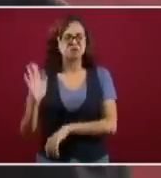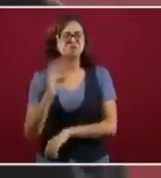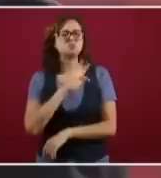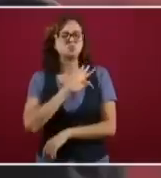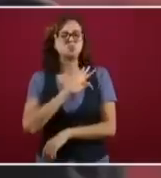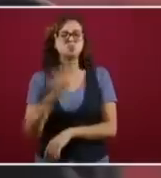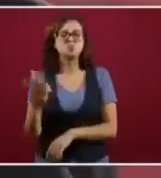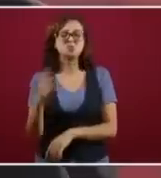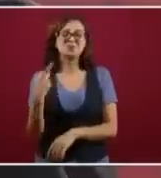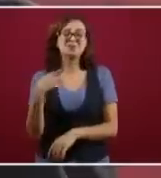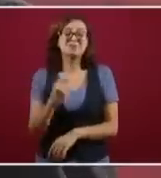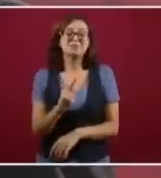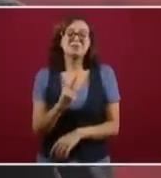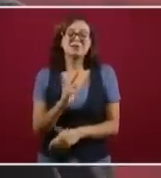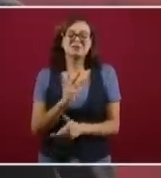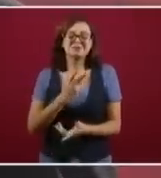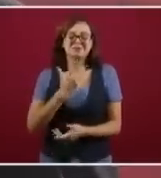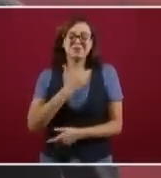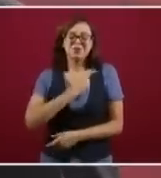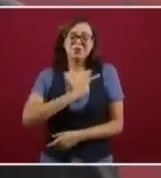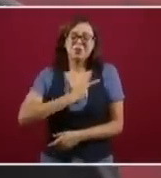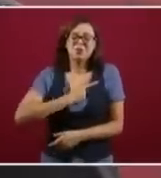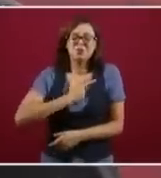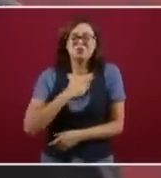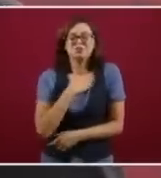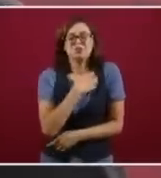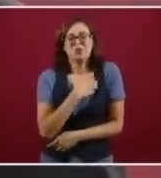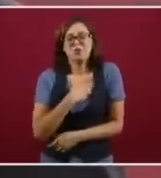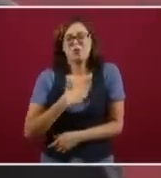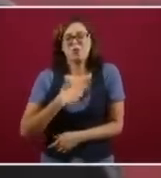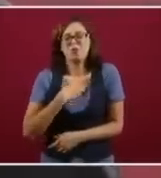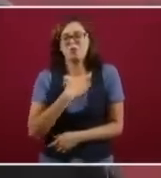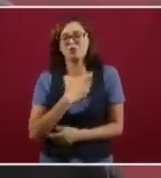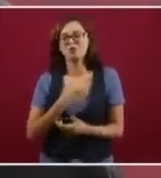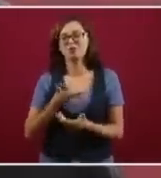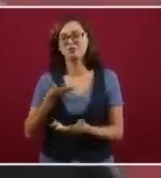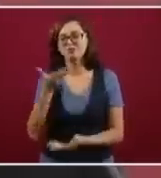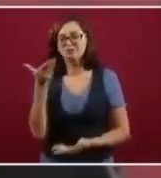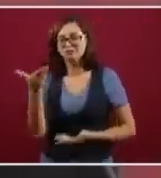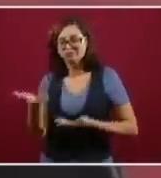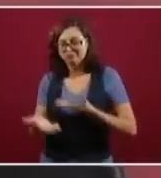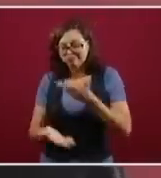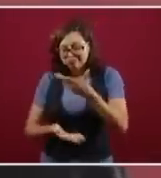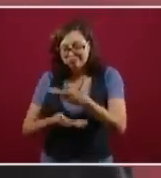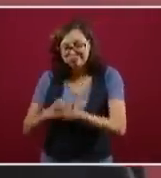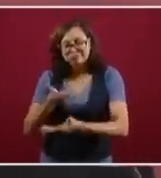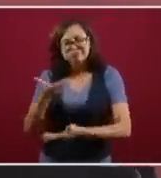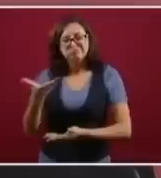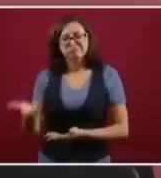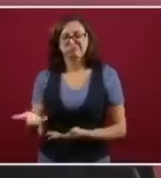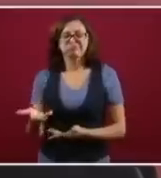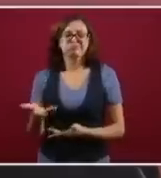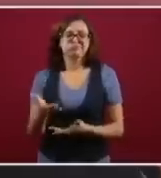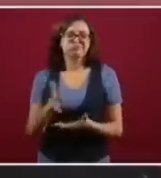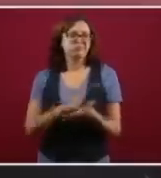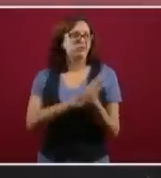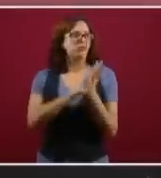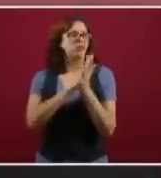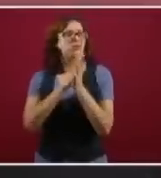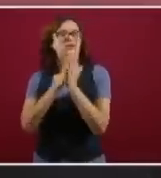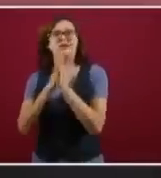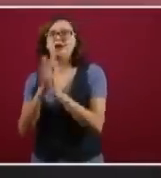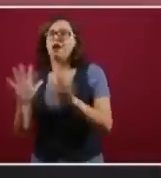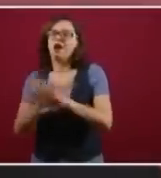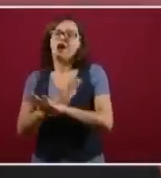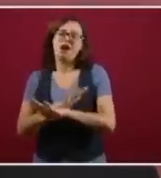la dicha, la satisfacción de estar sirviendo en una transformación, en